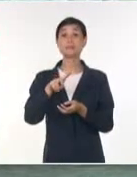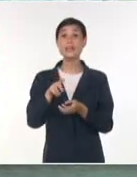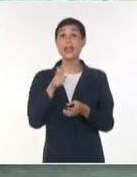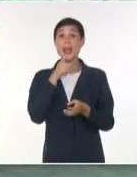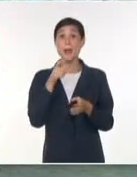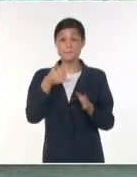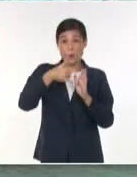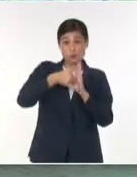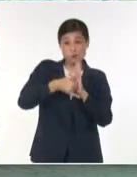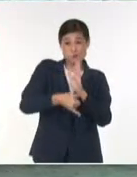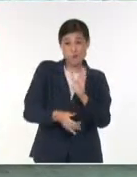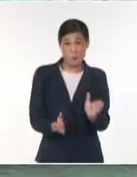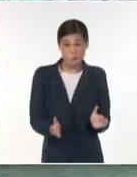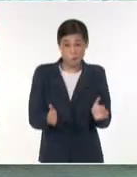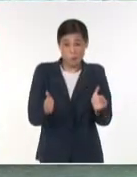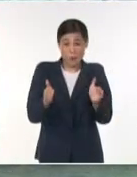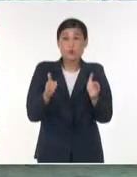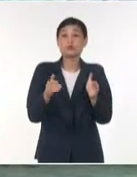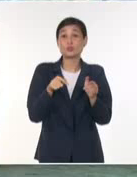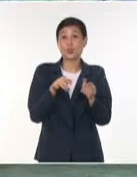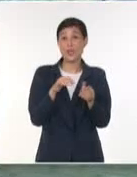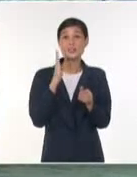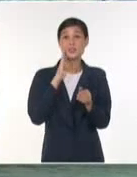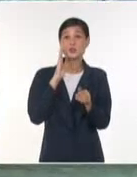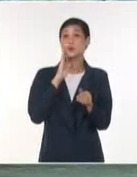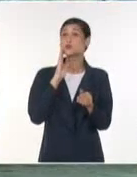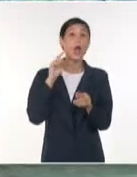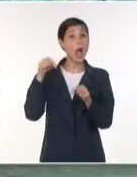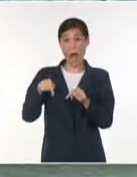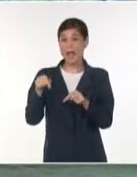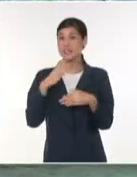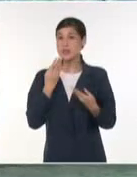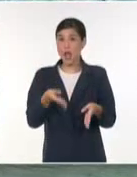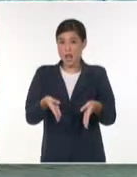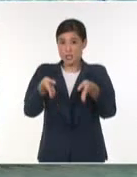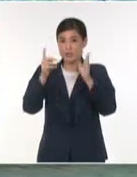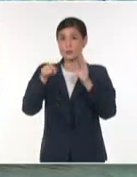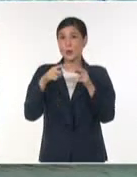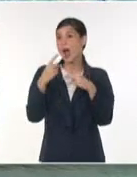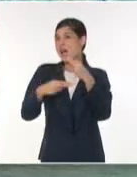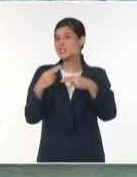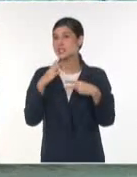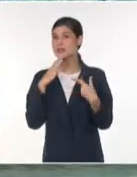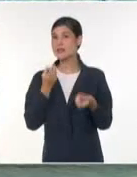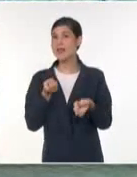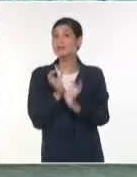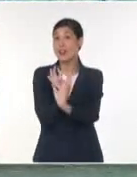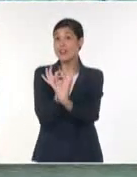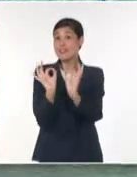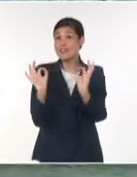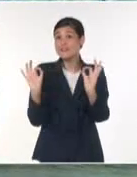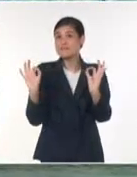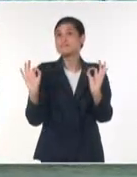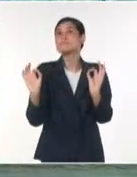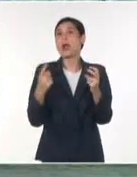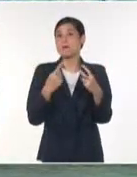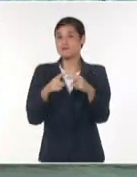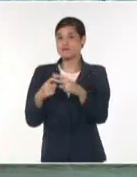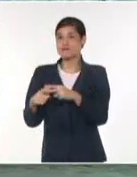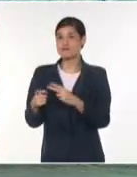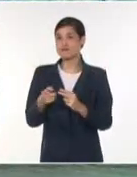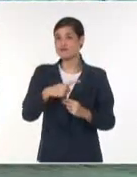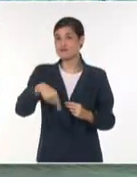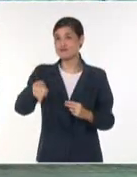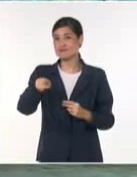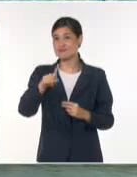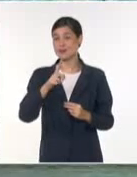prácticamente es un agua más saludable, con menos dureza, porque es un agua superficial que proviene de una presa que no